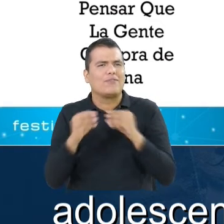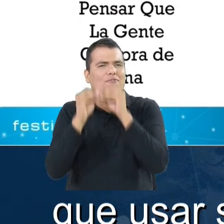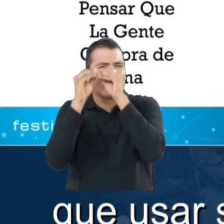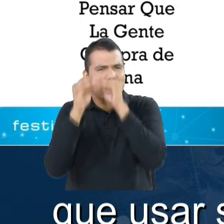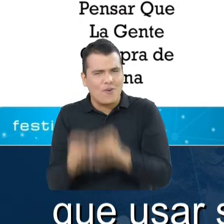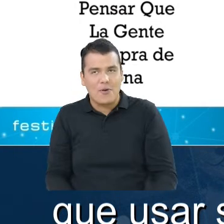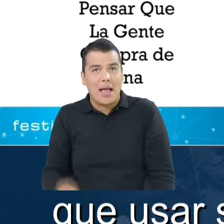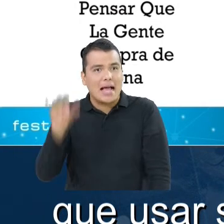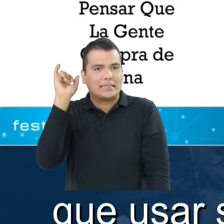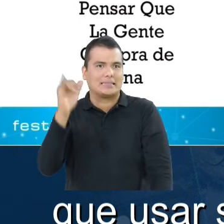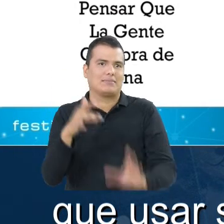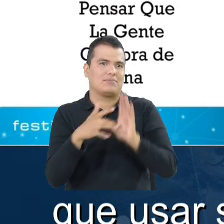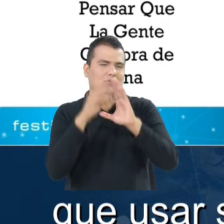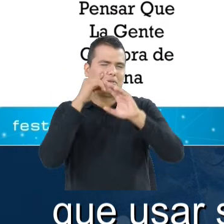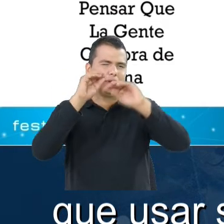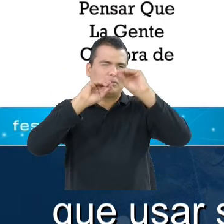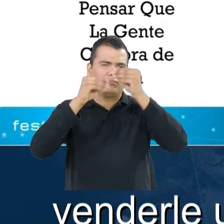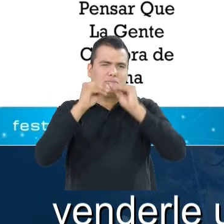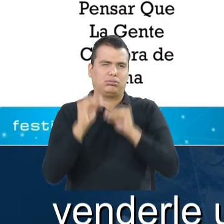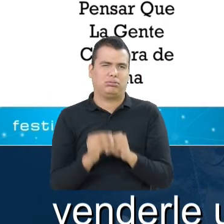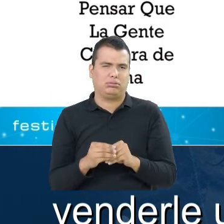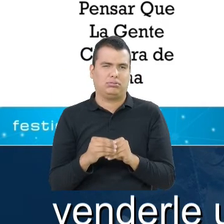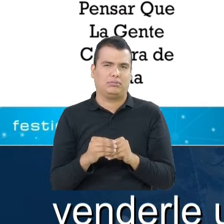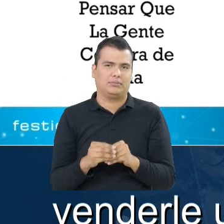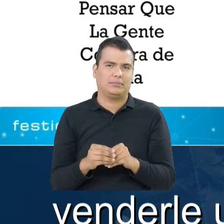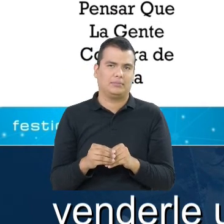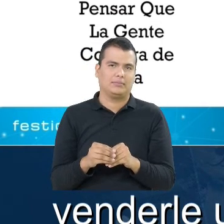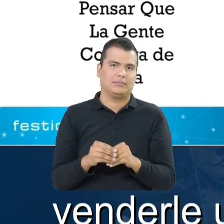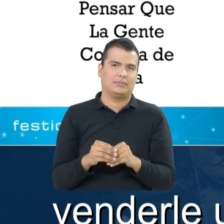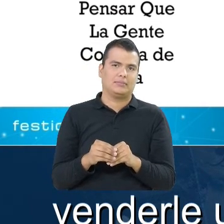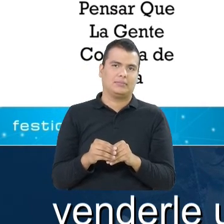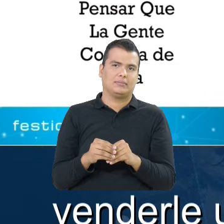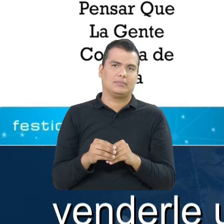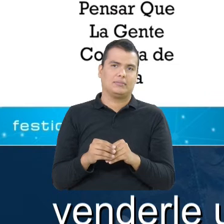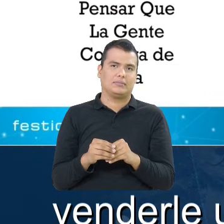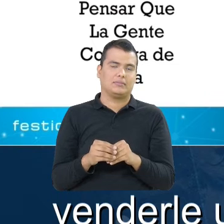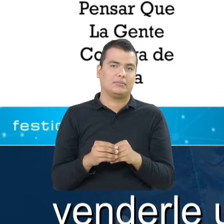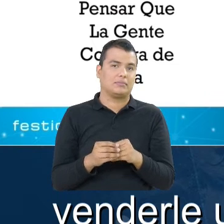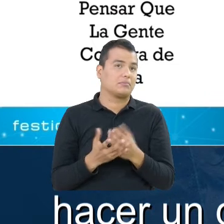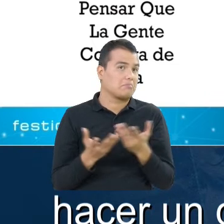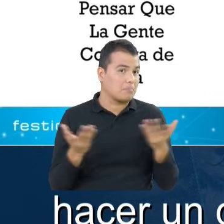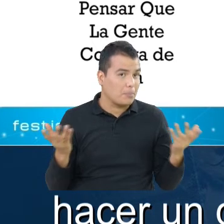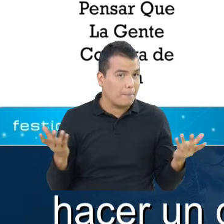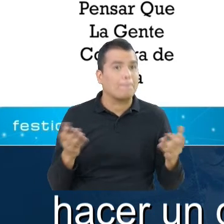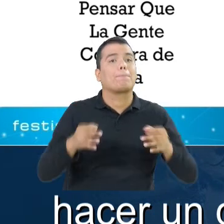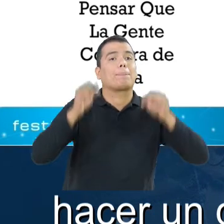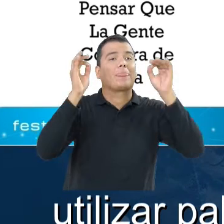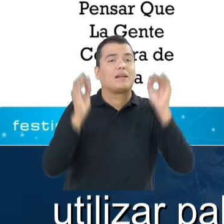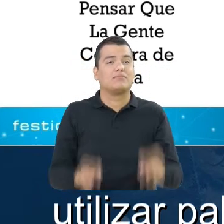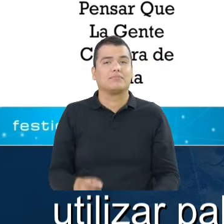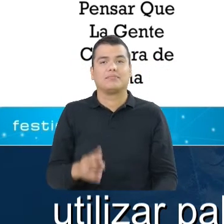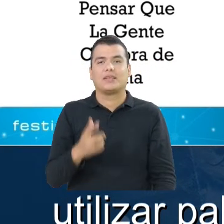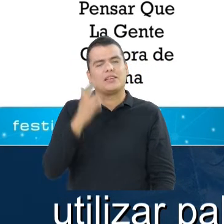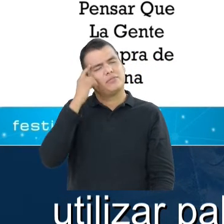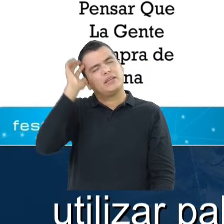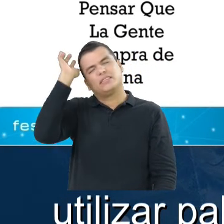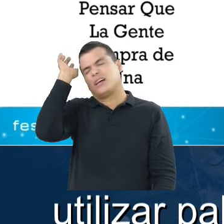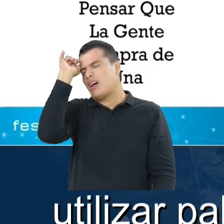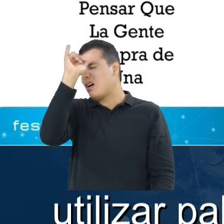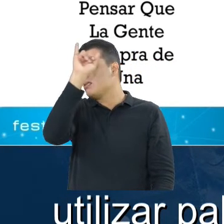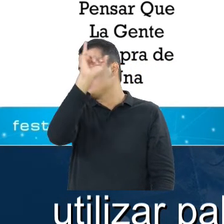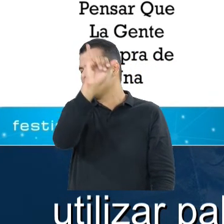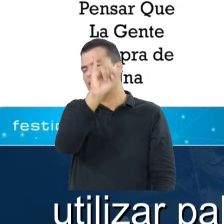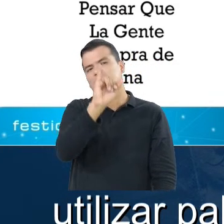rebelde, tengo que hacer un diseño rockero, tengo que utilizar palabras que esa persona utiliza en día a día. Entonces, por eso es importante no caer en la trampa de